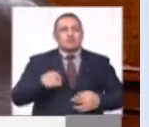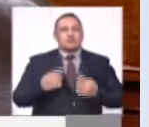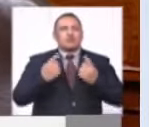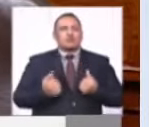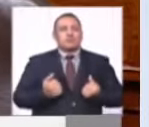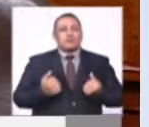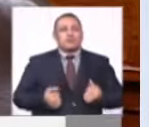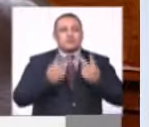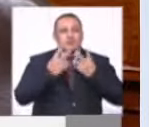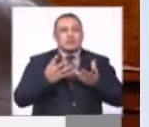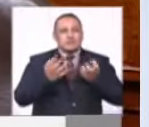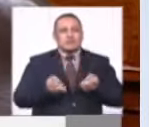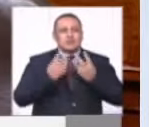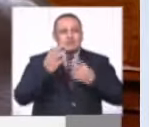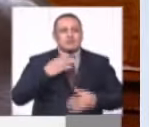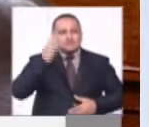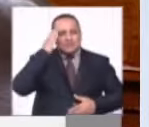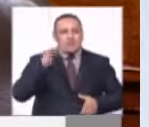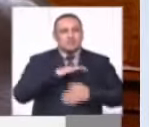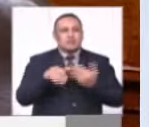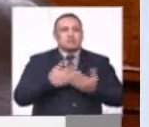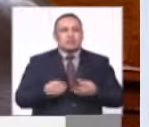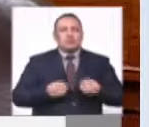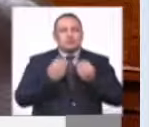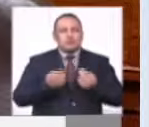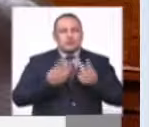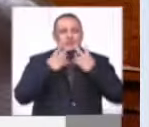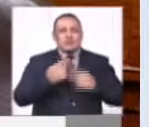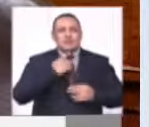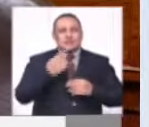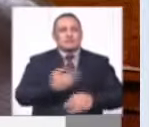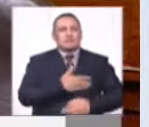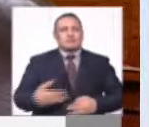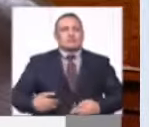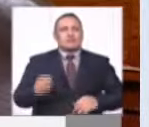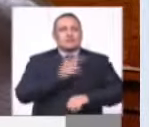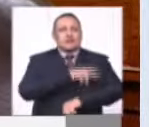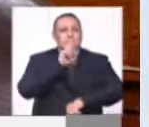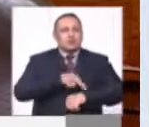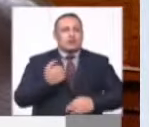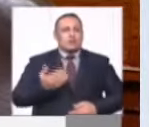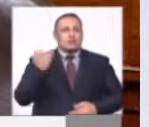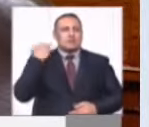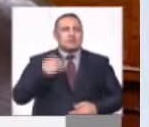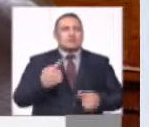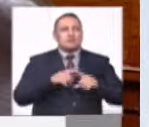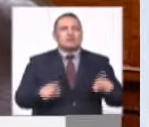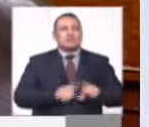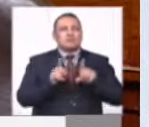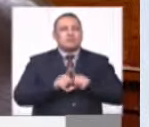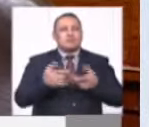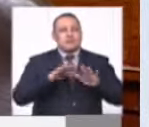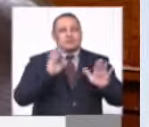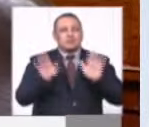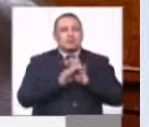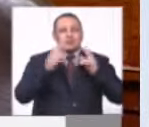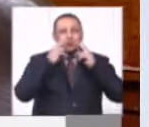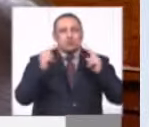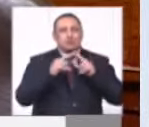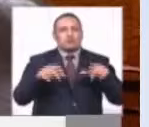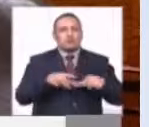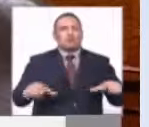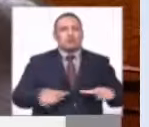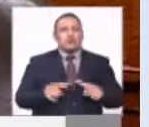Economía tiene conocimiento de ello, porque fue presidente regional en ese entonces, pero parece que no conoce esa